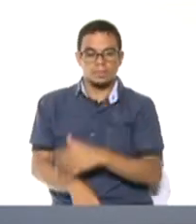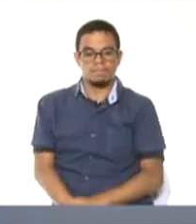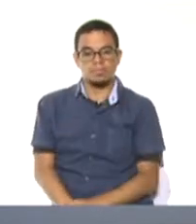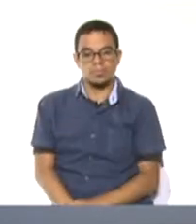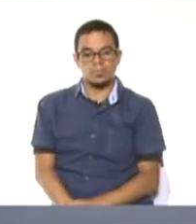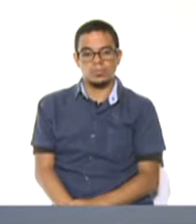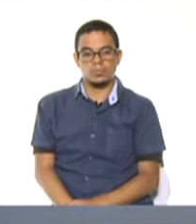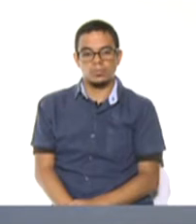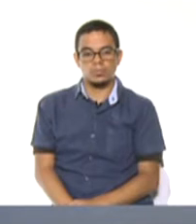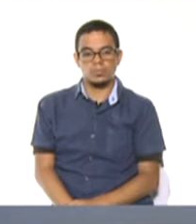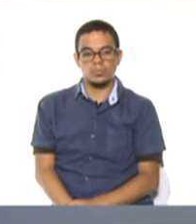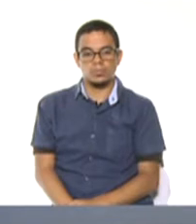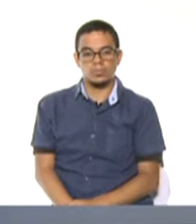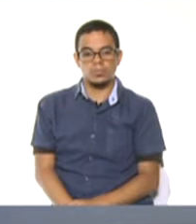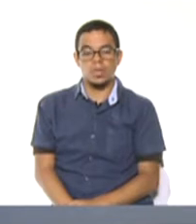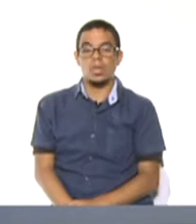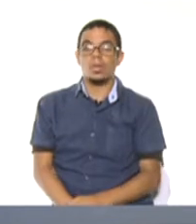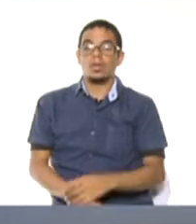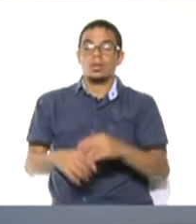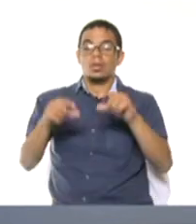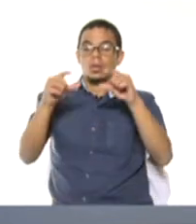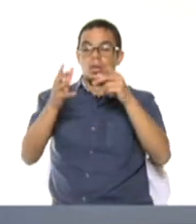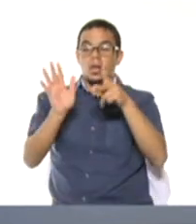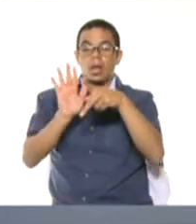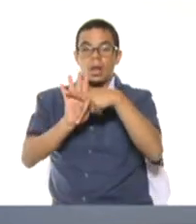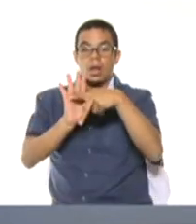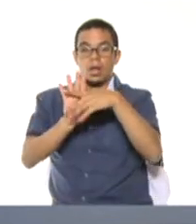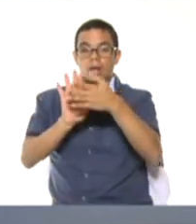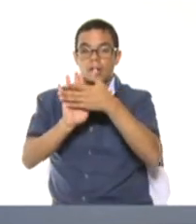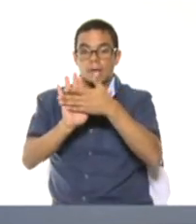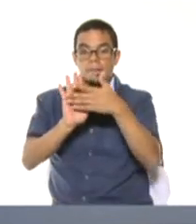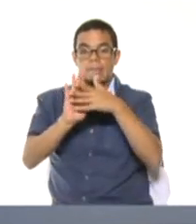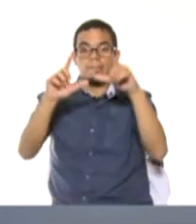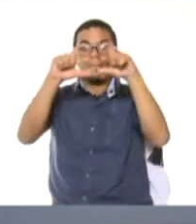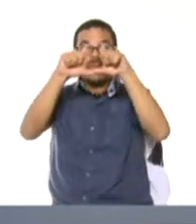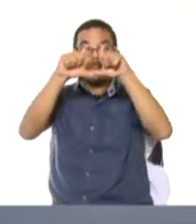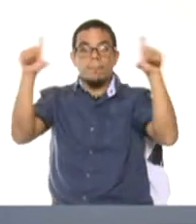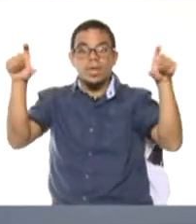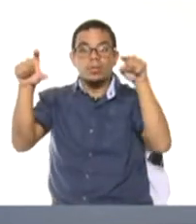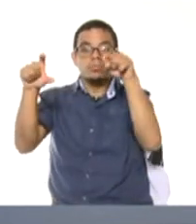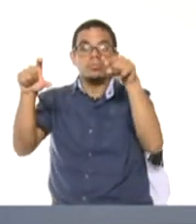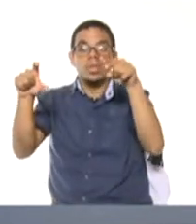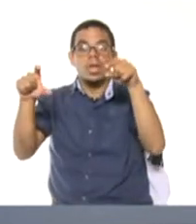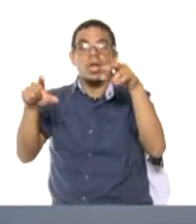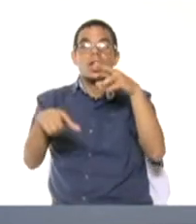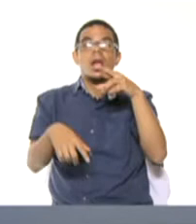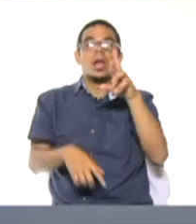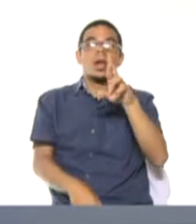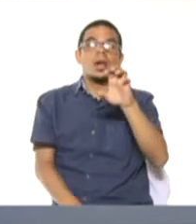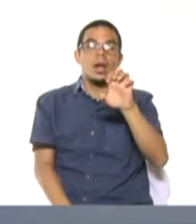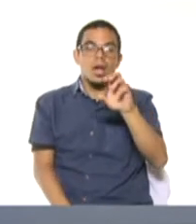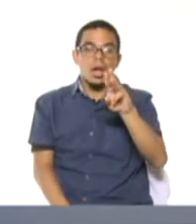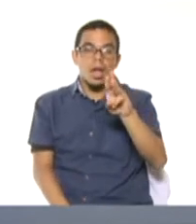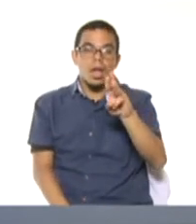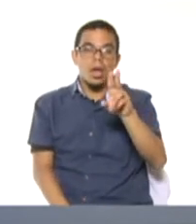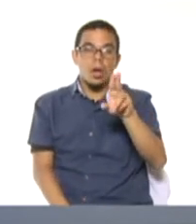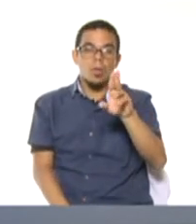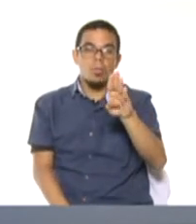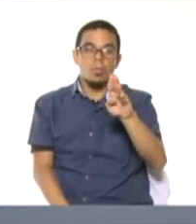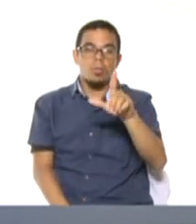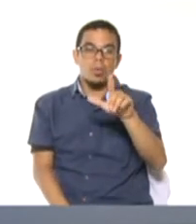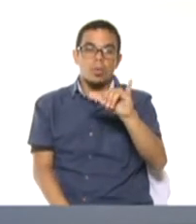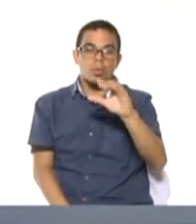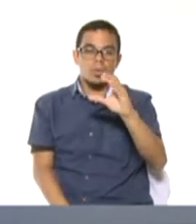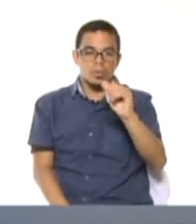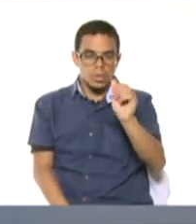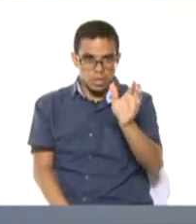membrete dice la ubicación de donde estamos. República Bolivariana de Venezuela, ¿verdad? Ministerio